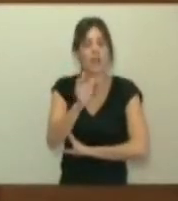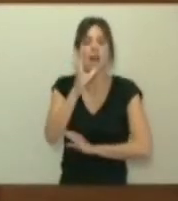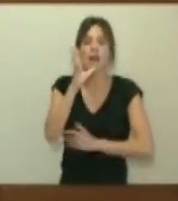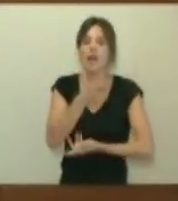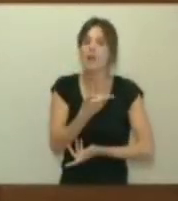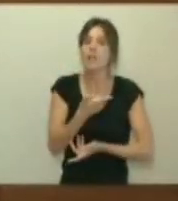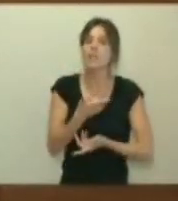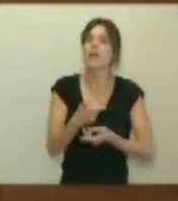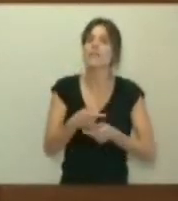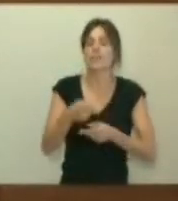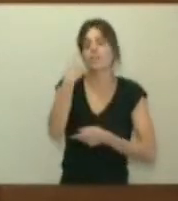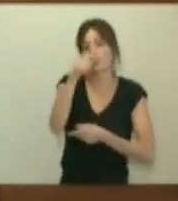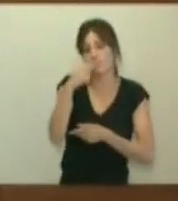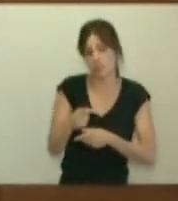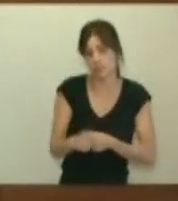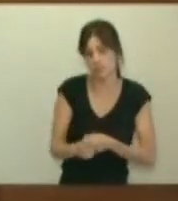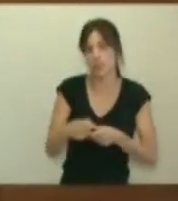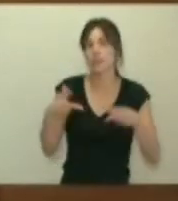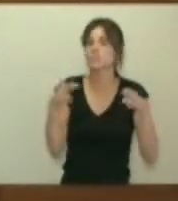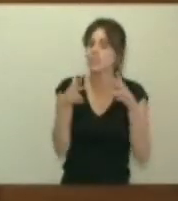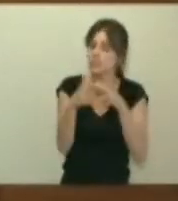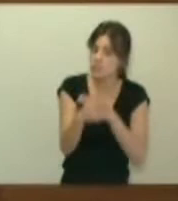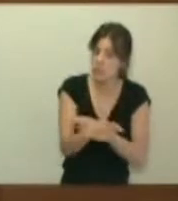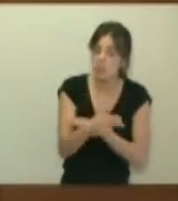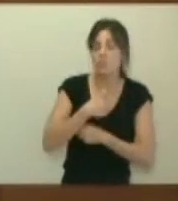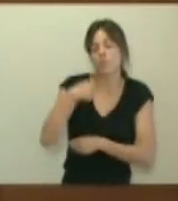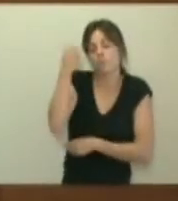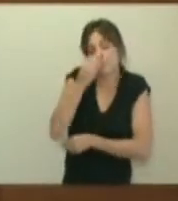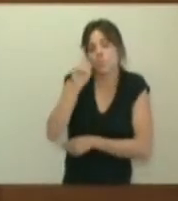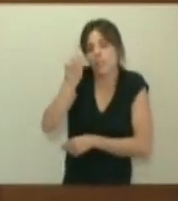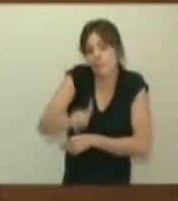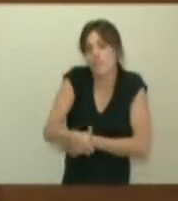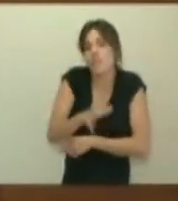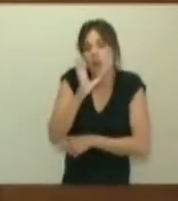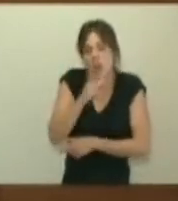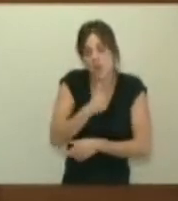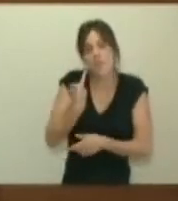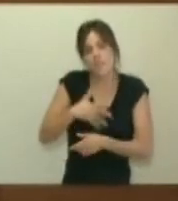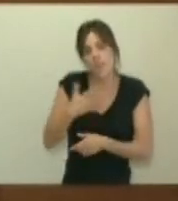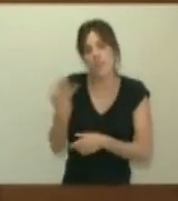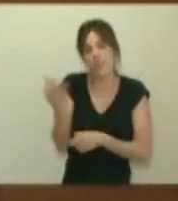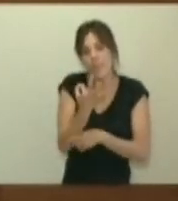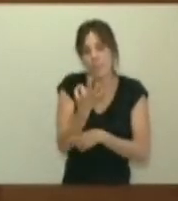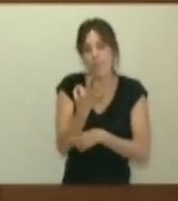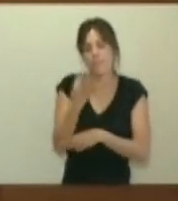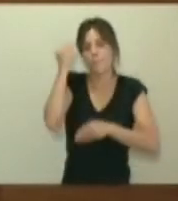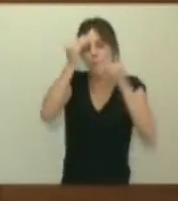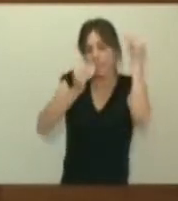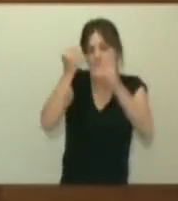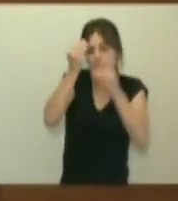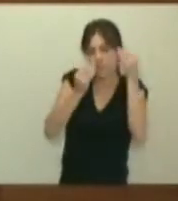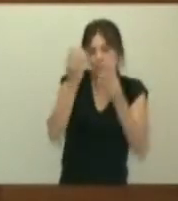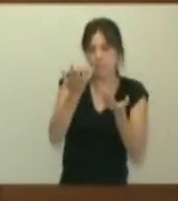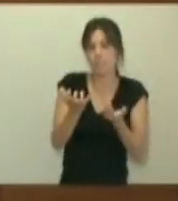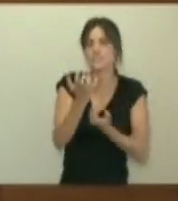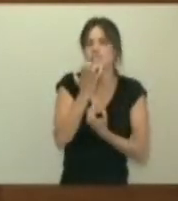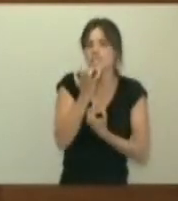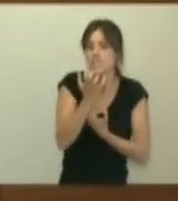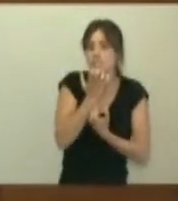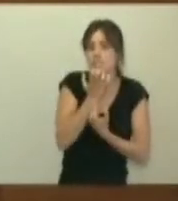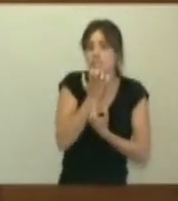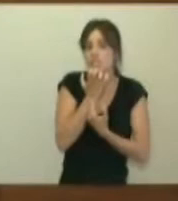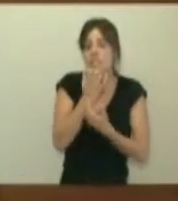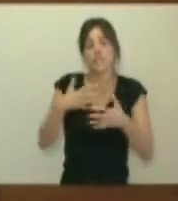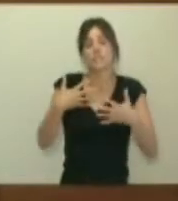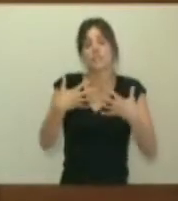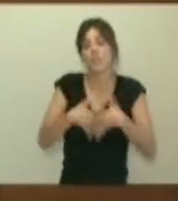restricciones presupuestarias en la que nos hallamos, creemos también que ha llegado ya el momento de cuestionar la idoneidad de canalizar las funciones de